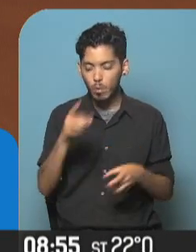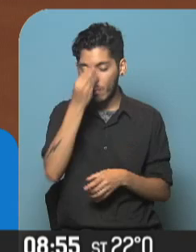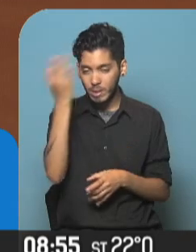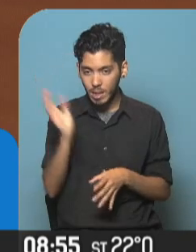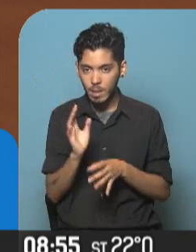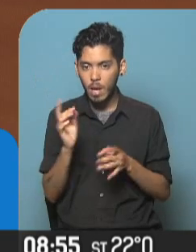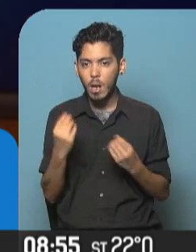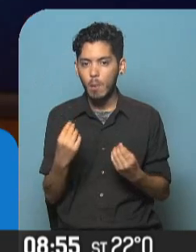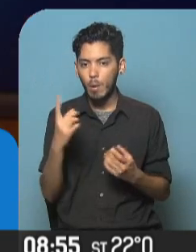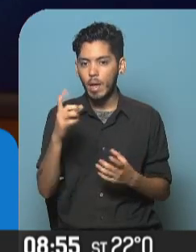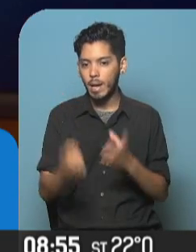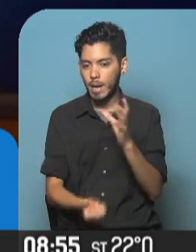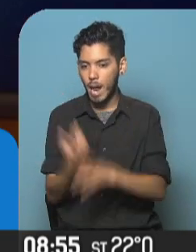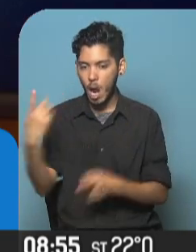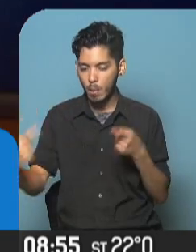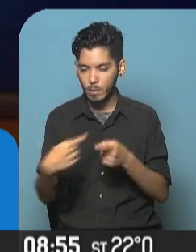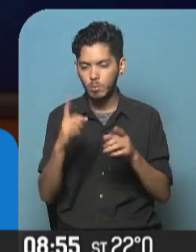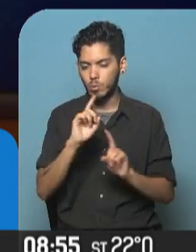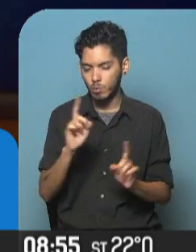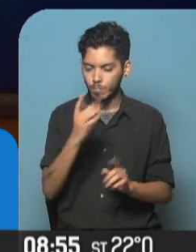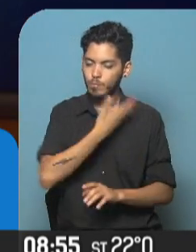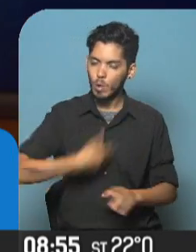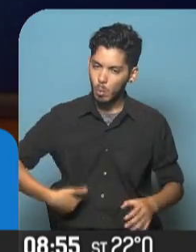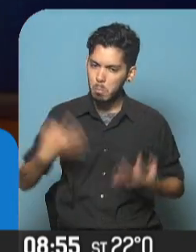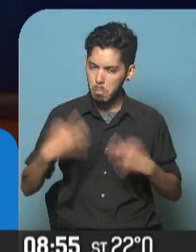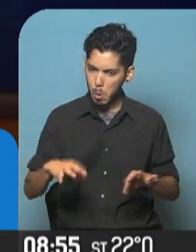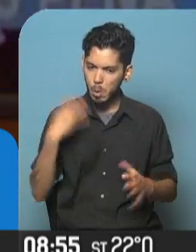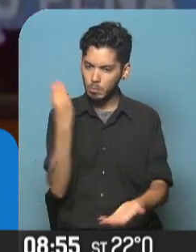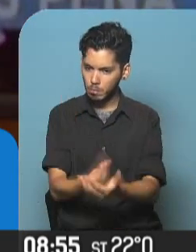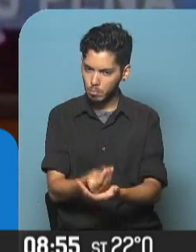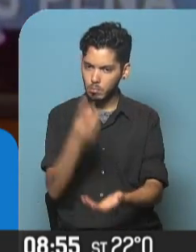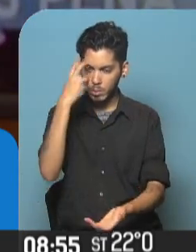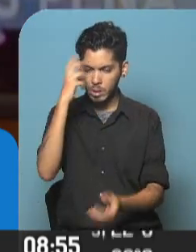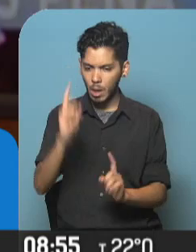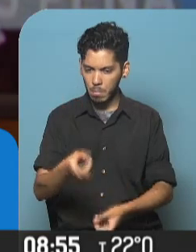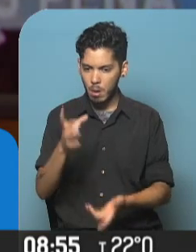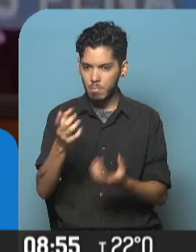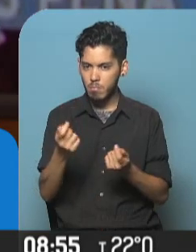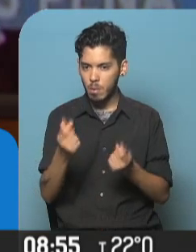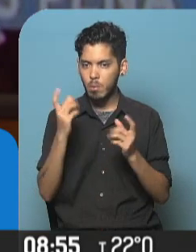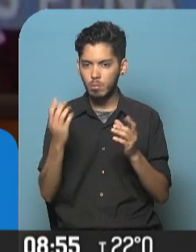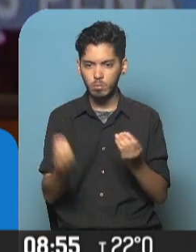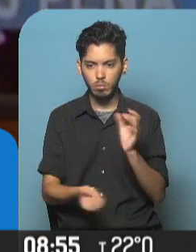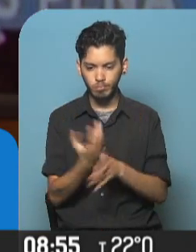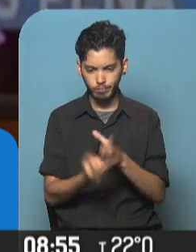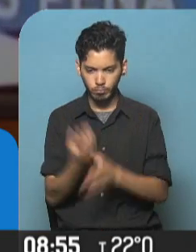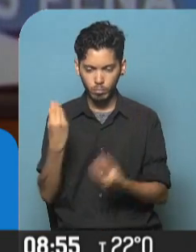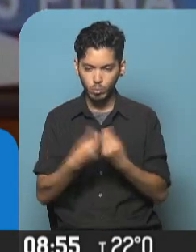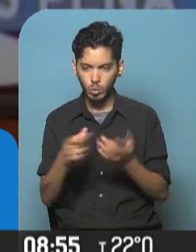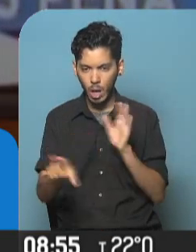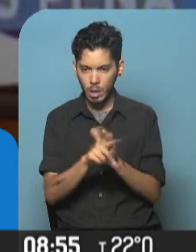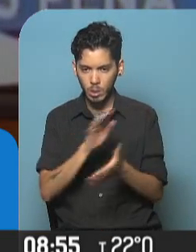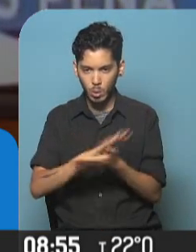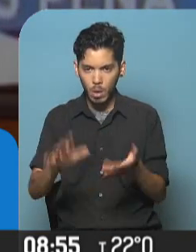nacional el gobierno ha gestionado bien su presencia el congreso incluso siendo minoría ha sacado bastantes leyes no en ese sentido